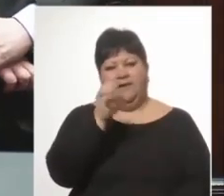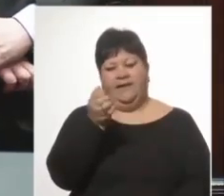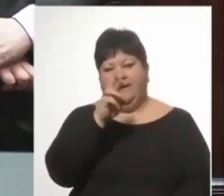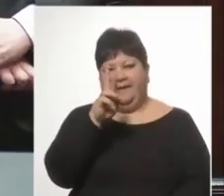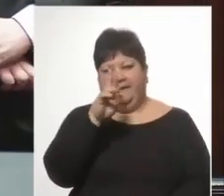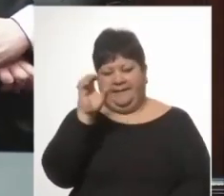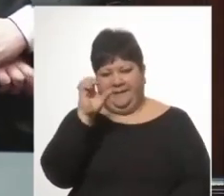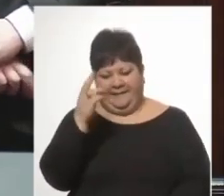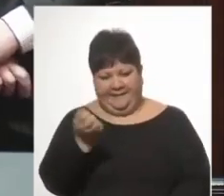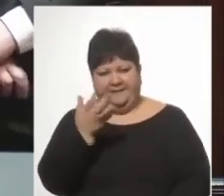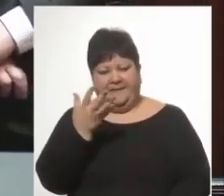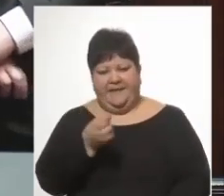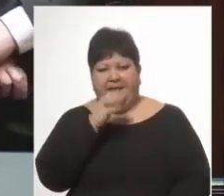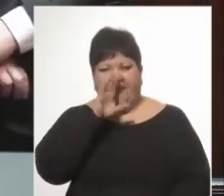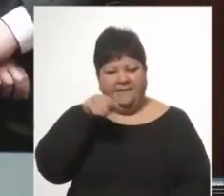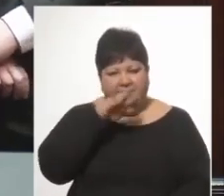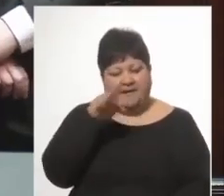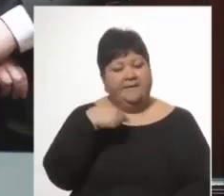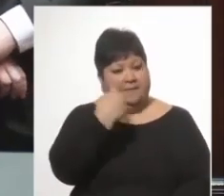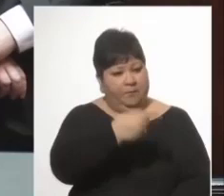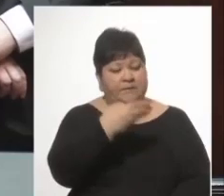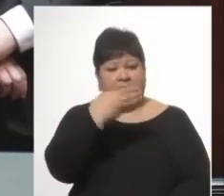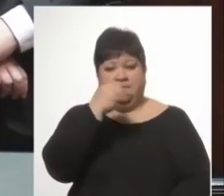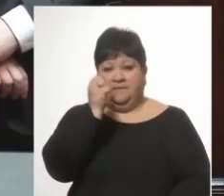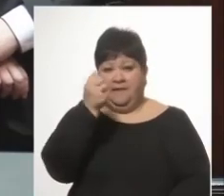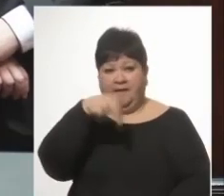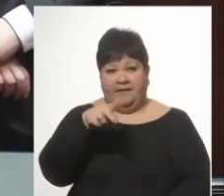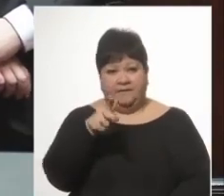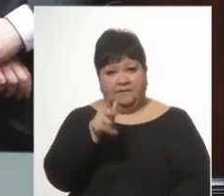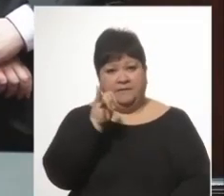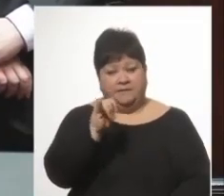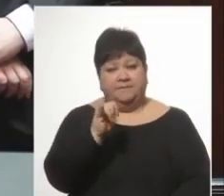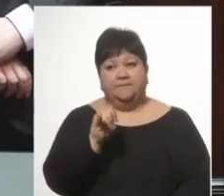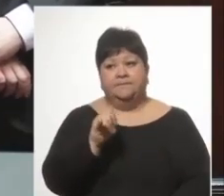la senadora Graciela Bianchi.